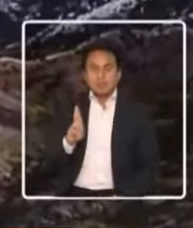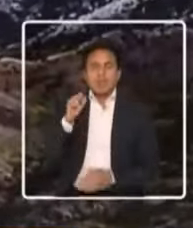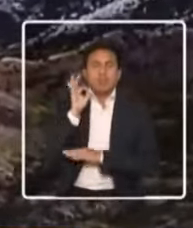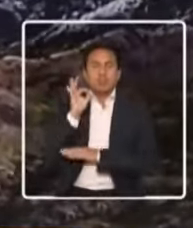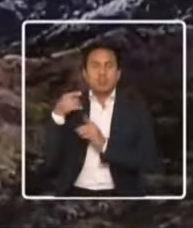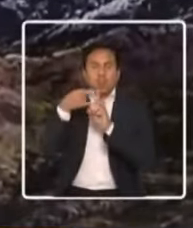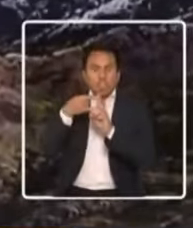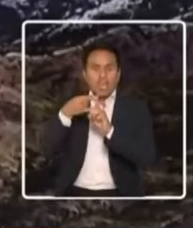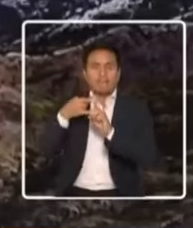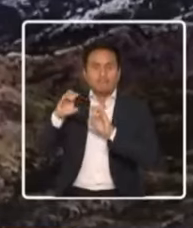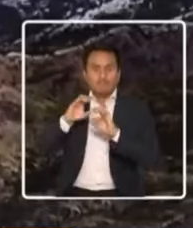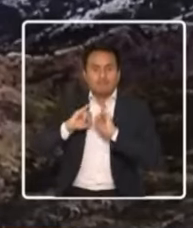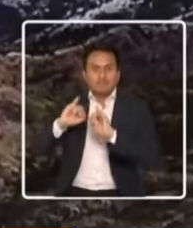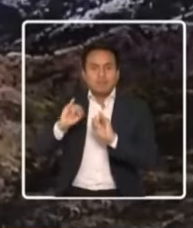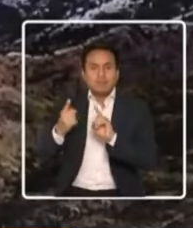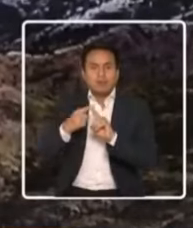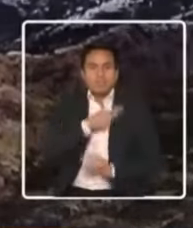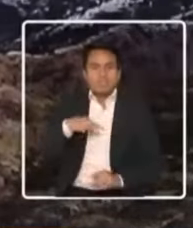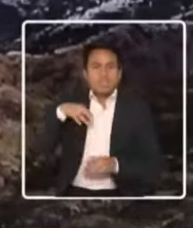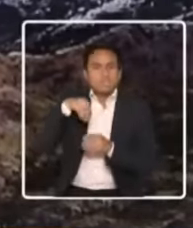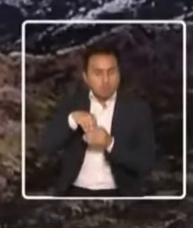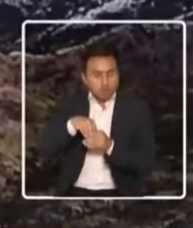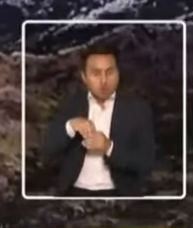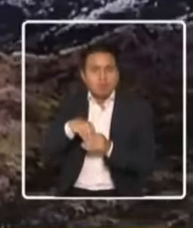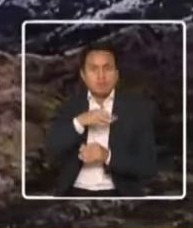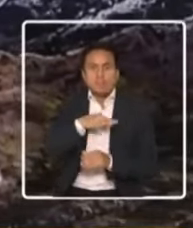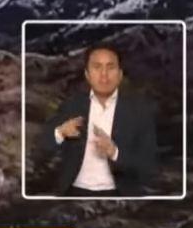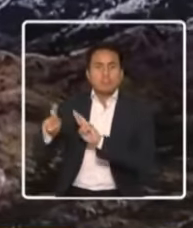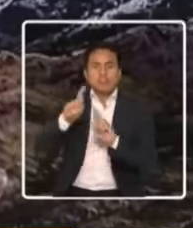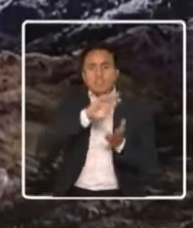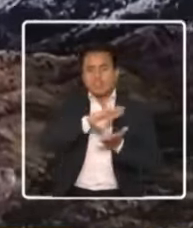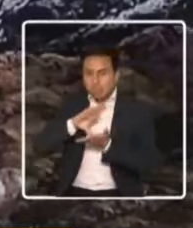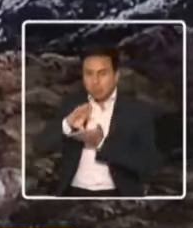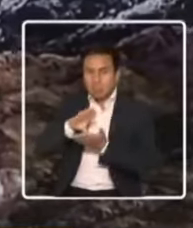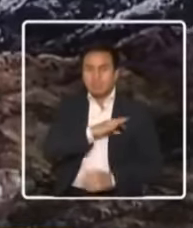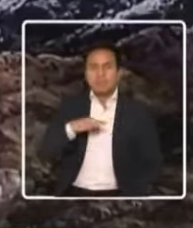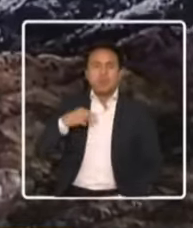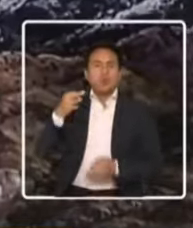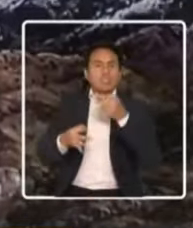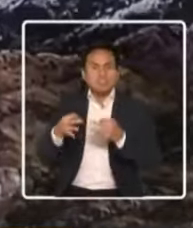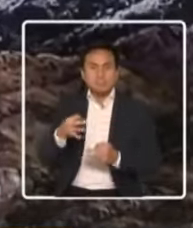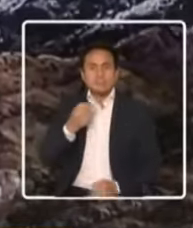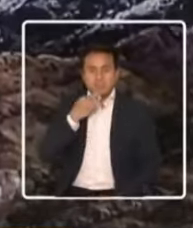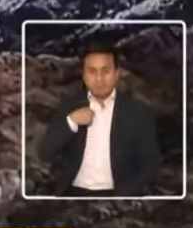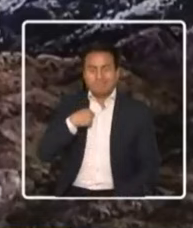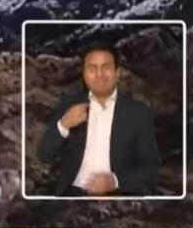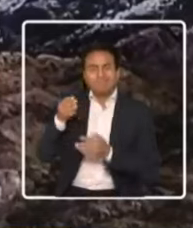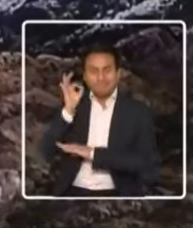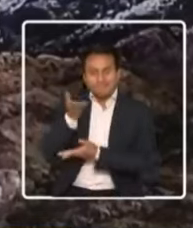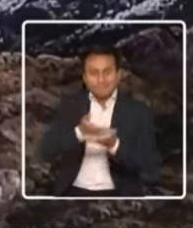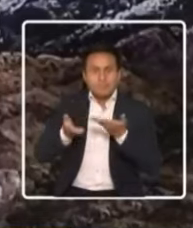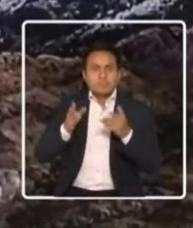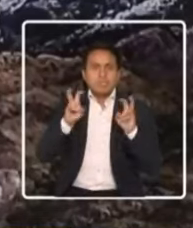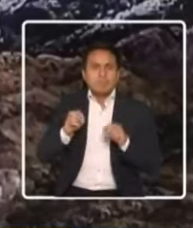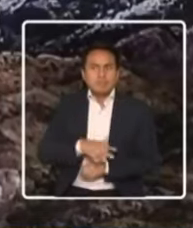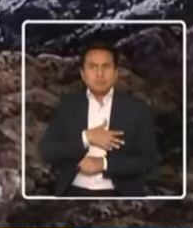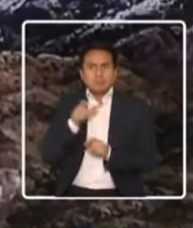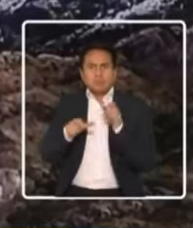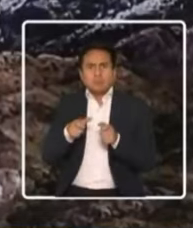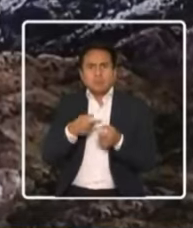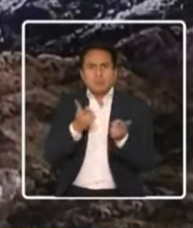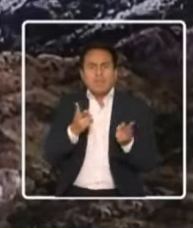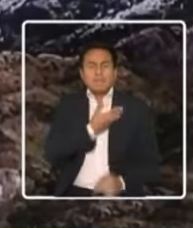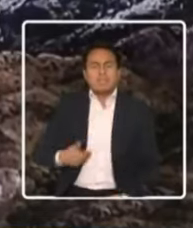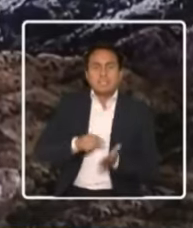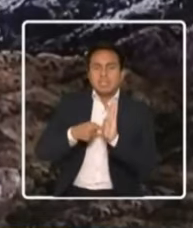sido una reunión vía online en la cual ha participado la ministra del Interior, el ministro de Relaciones Exteriores, el ministro de Justicia, y quien habla con el objeto de que algo que ha generado conmoción pública, el